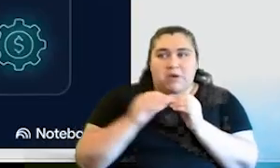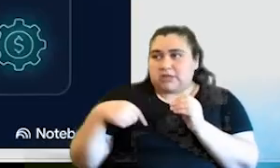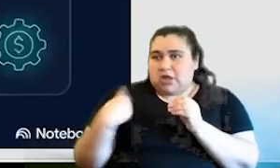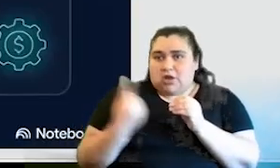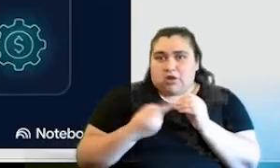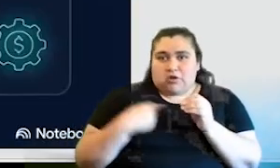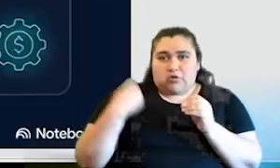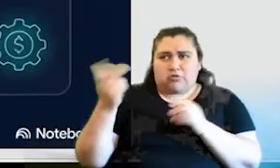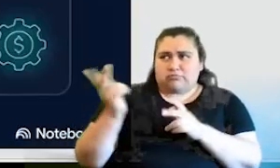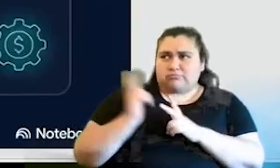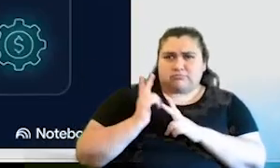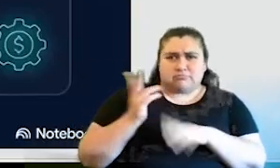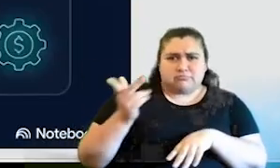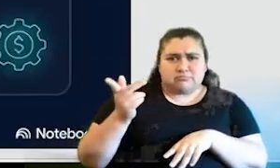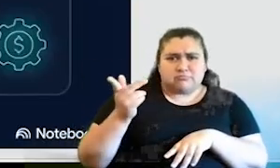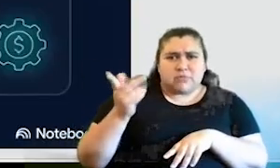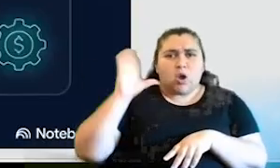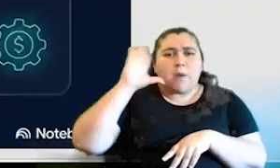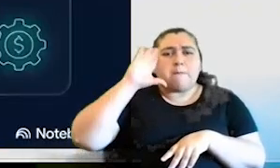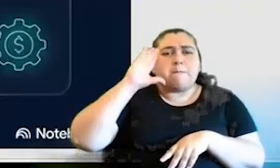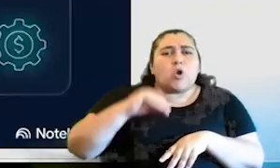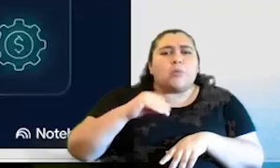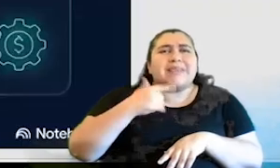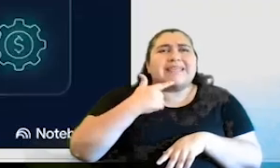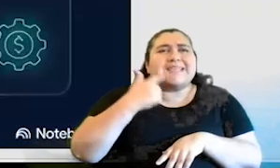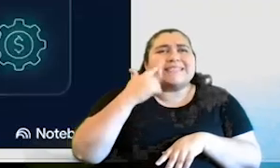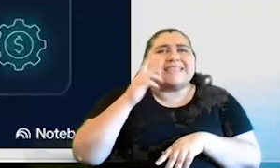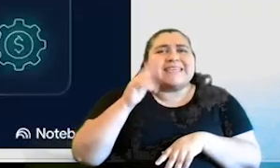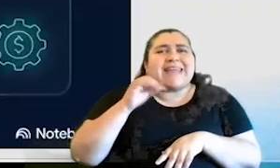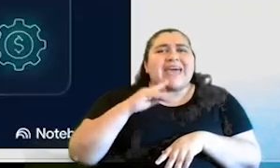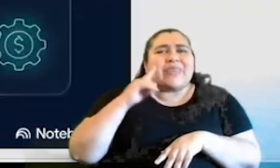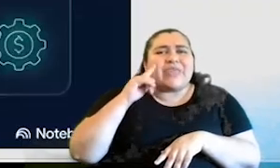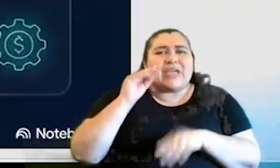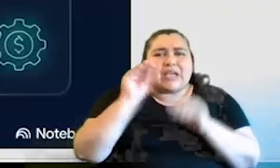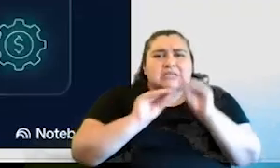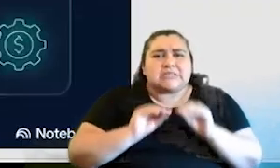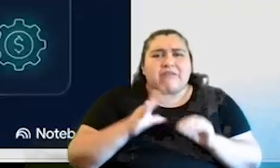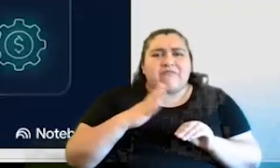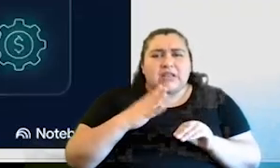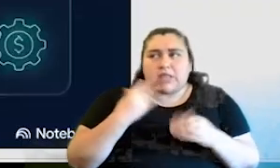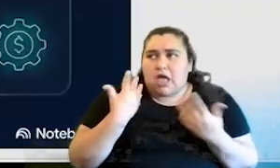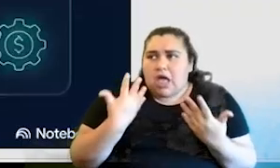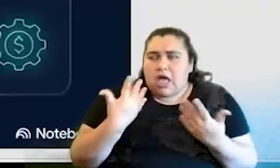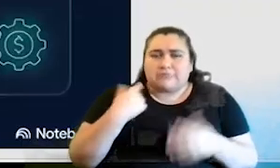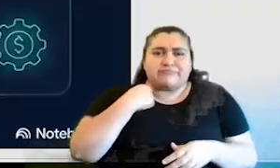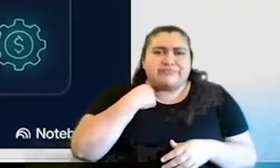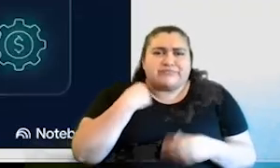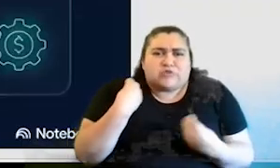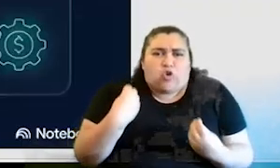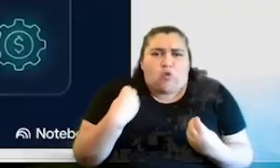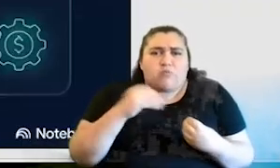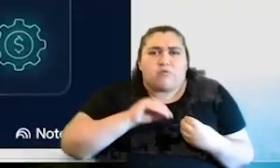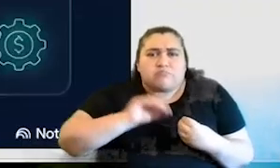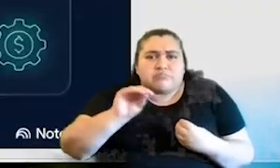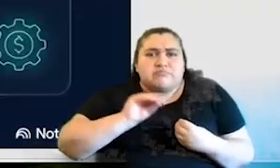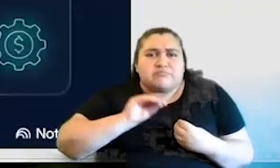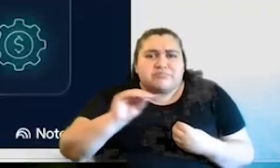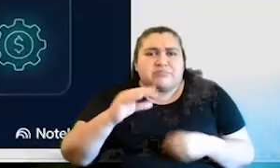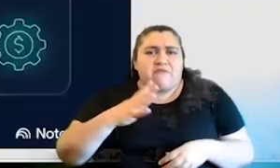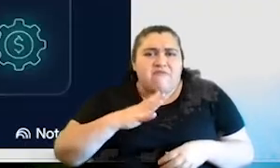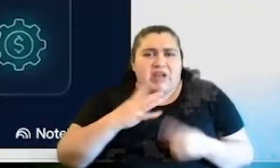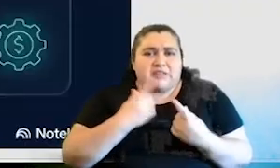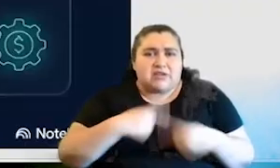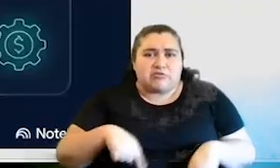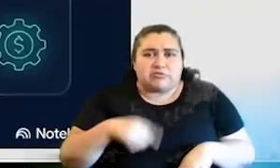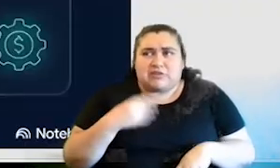nosotros vienen y me dicen, me olvidé de hacer el CIRADIF, ¿y ahora qué hago? No puse las cargas de familia, y tiene